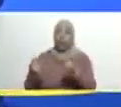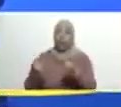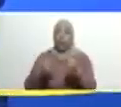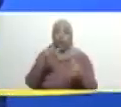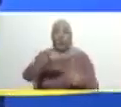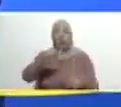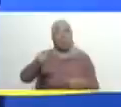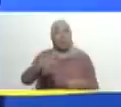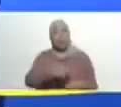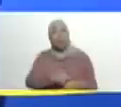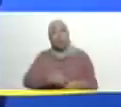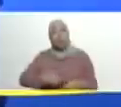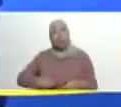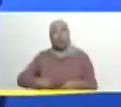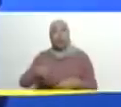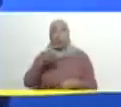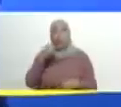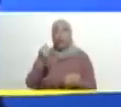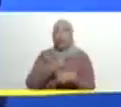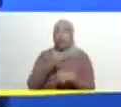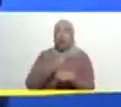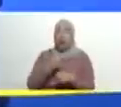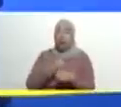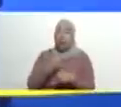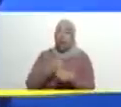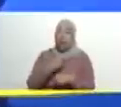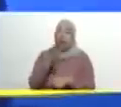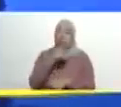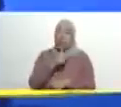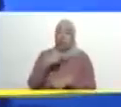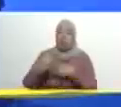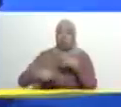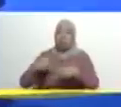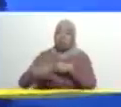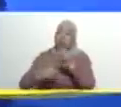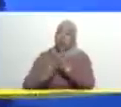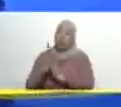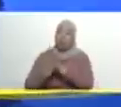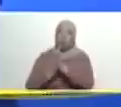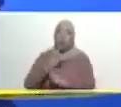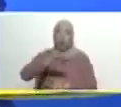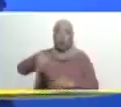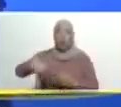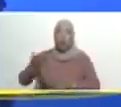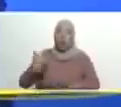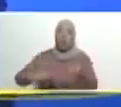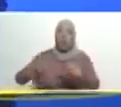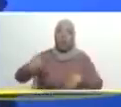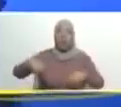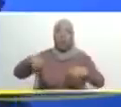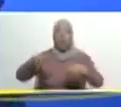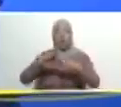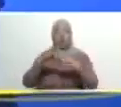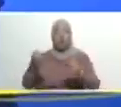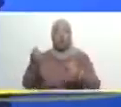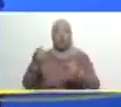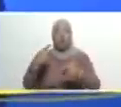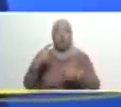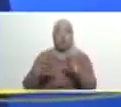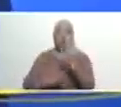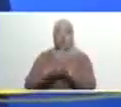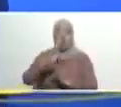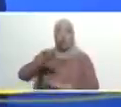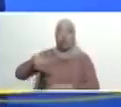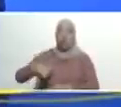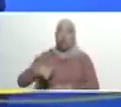y donde todos tengamos la posibilidad de trabajar, producir, comerciar, vender, hacer prosperar a